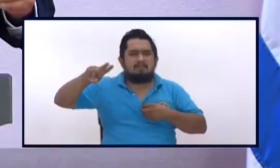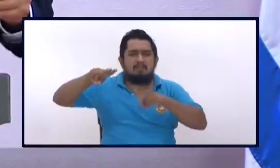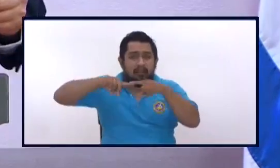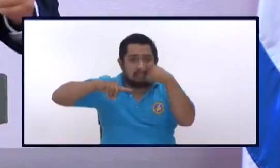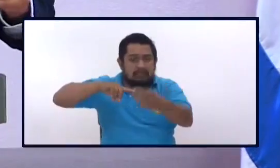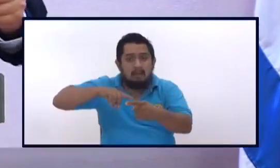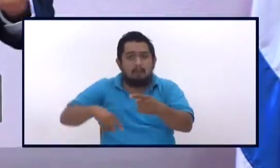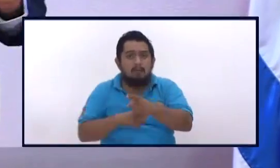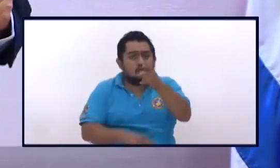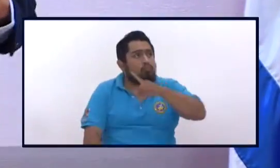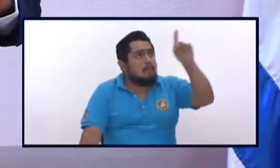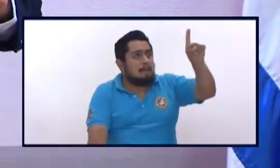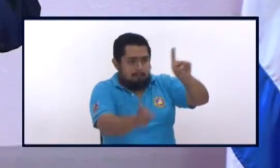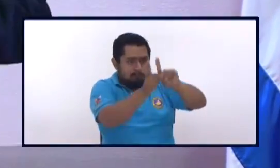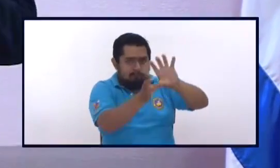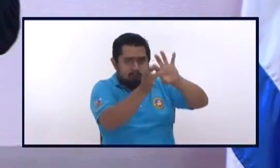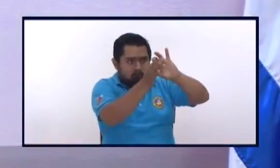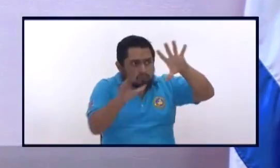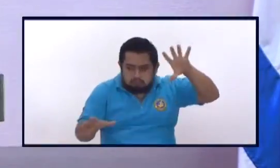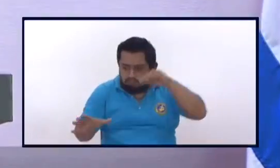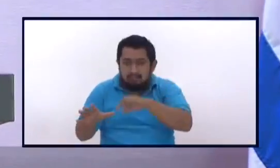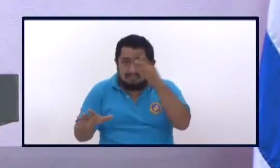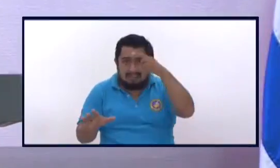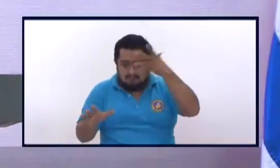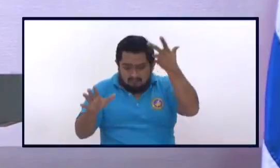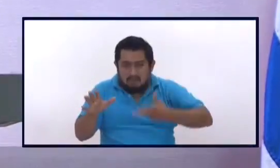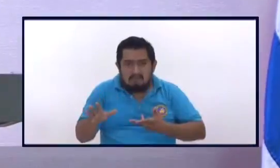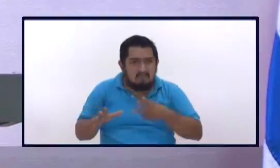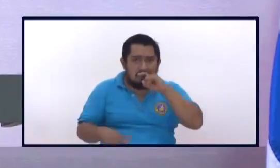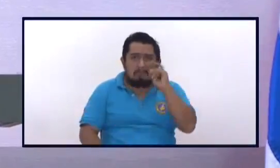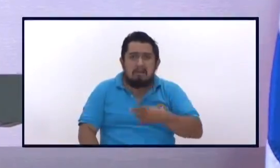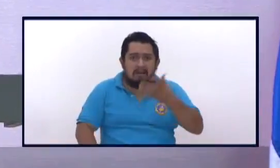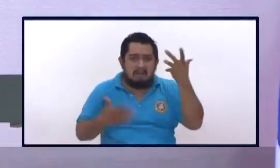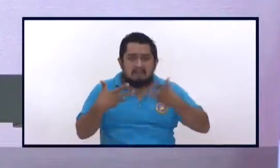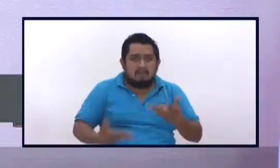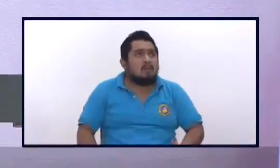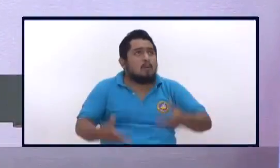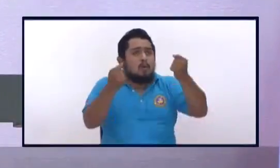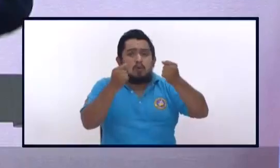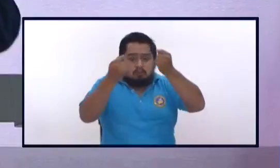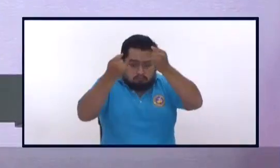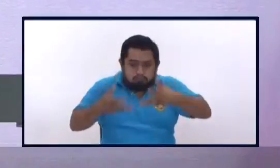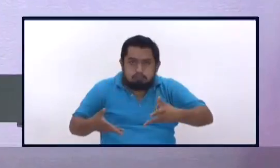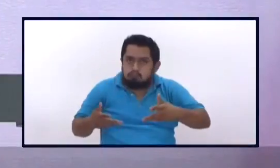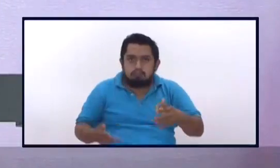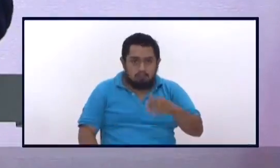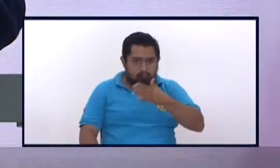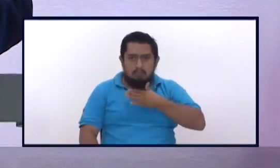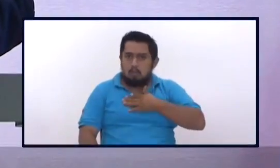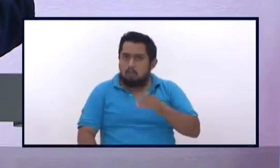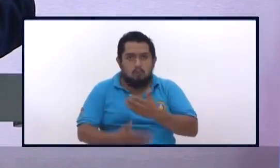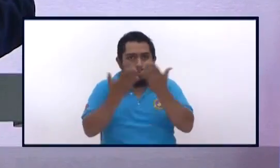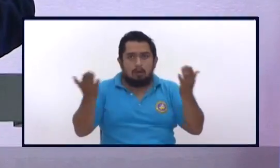mi amigo y hermano si no está dentro de la cobertura de dios el poder que tú necesitas para ser llevado a su presencia no lo tienes